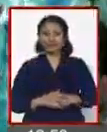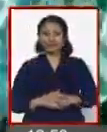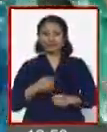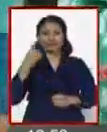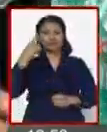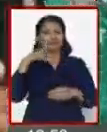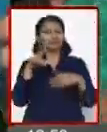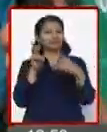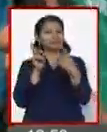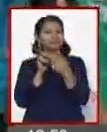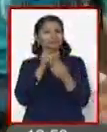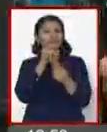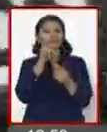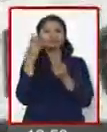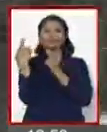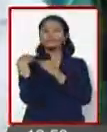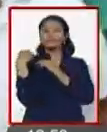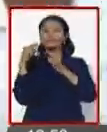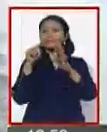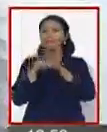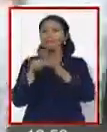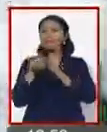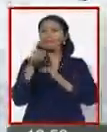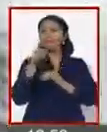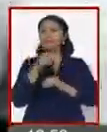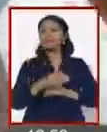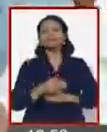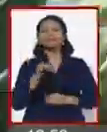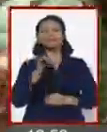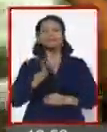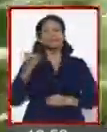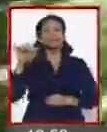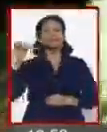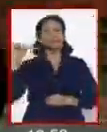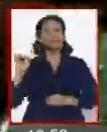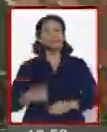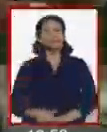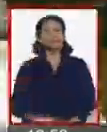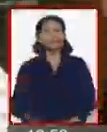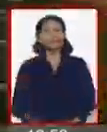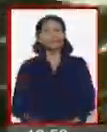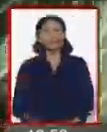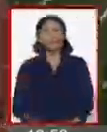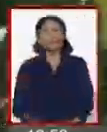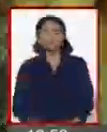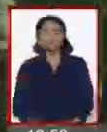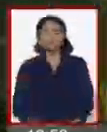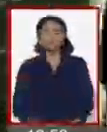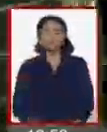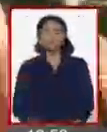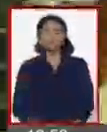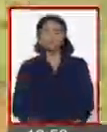correspondientes para dar con los responsables del linchamiento que se dio hace días atrás.